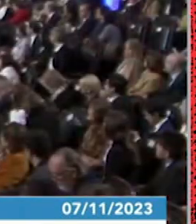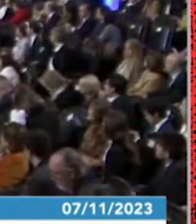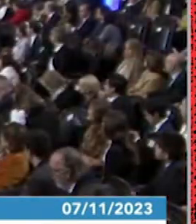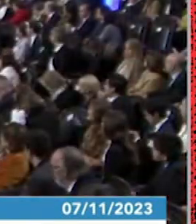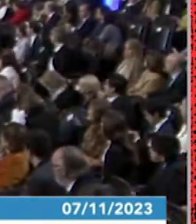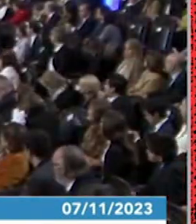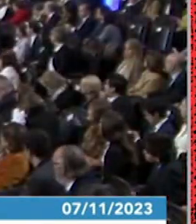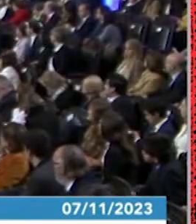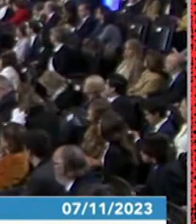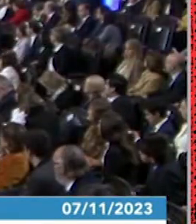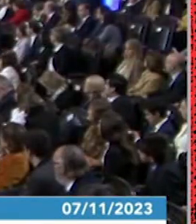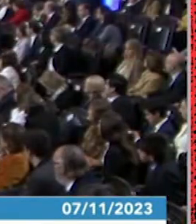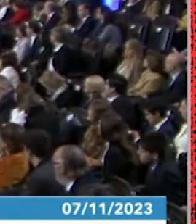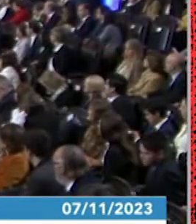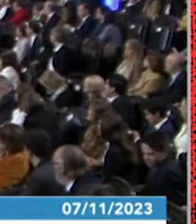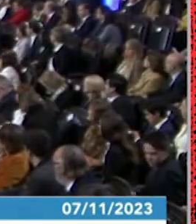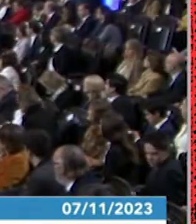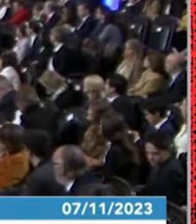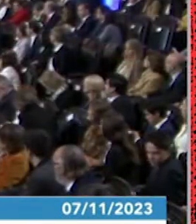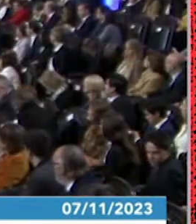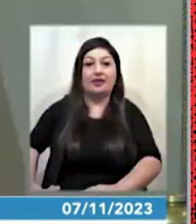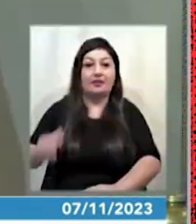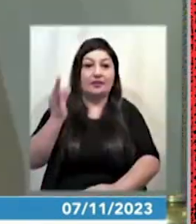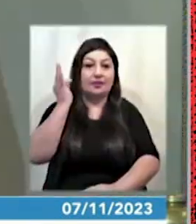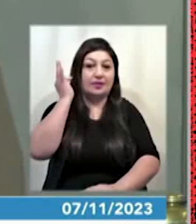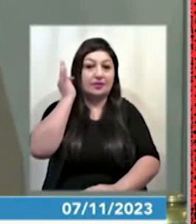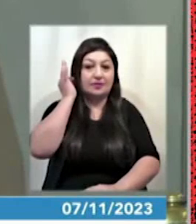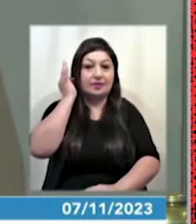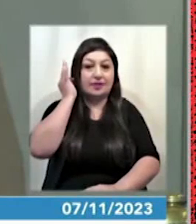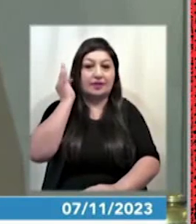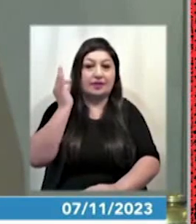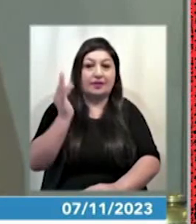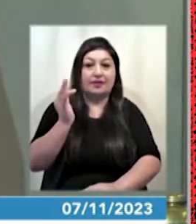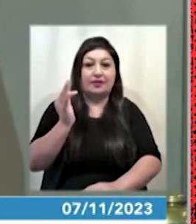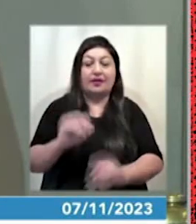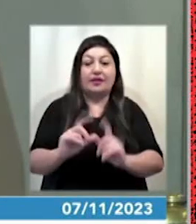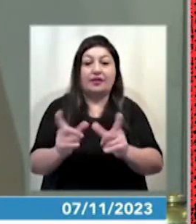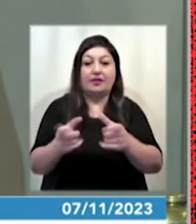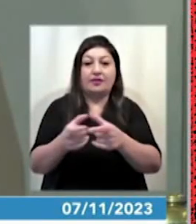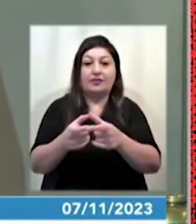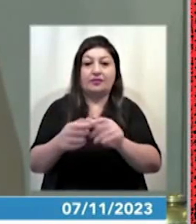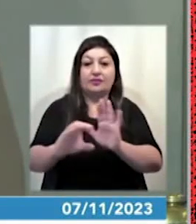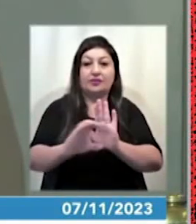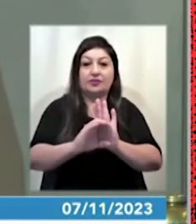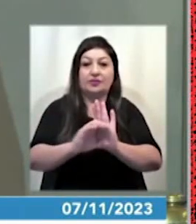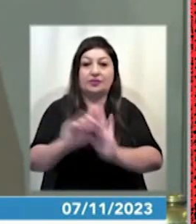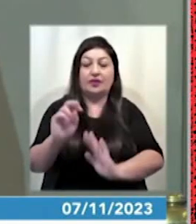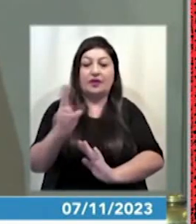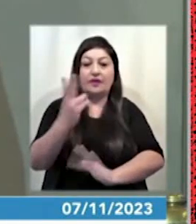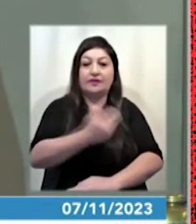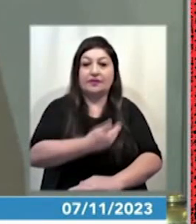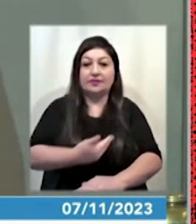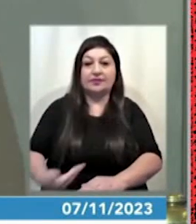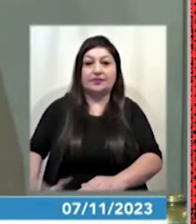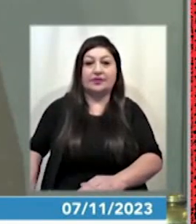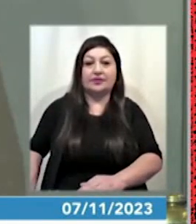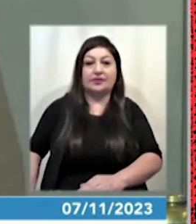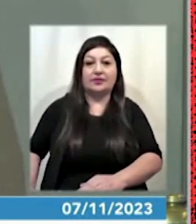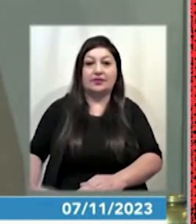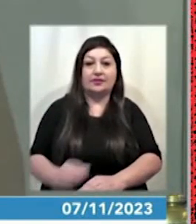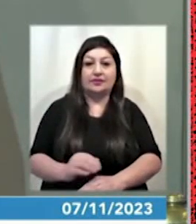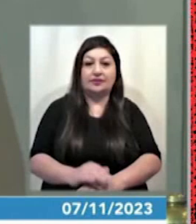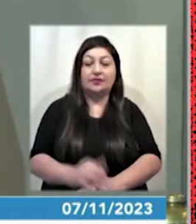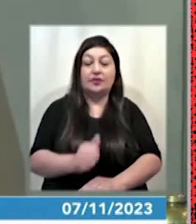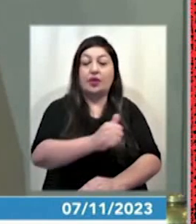que si el gobierno en el proceso anterior se jugó por él a favor, por el apruebo, que ahora se juegue por él en